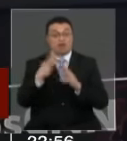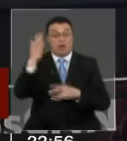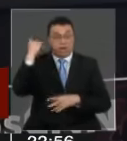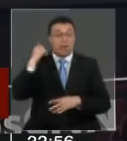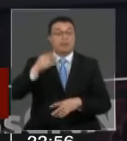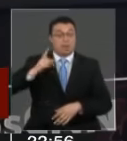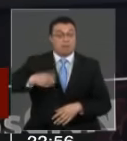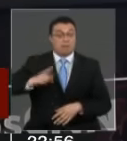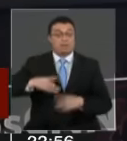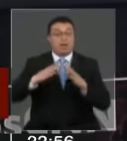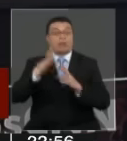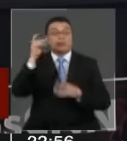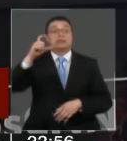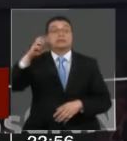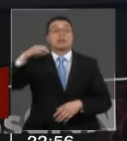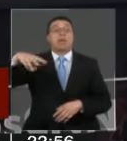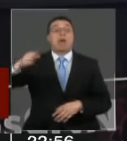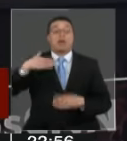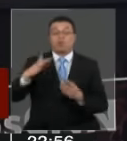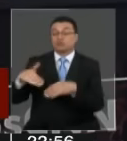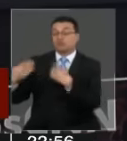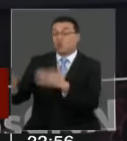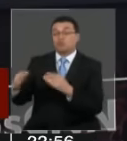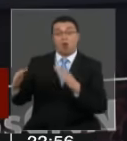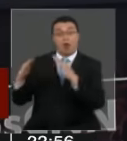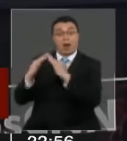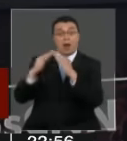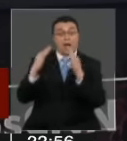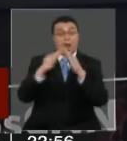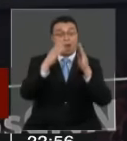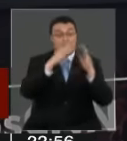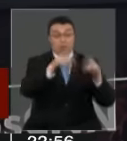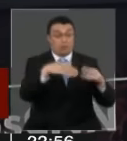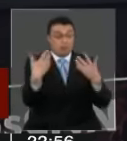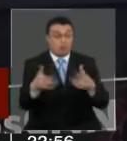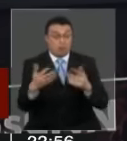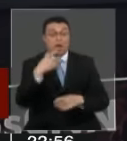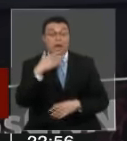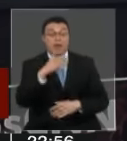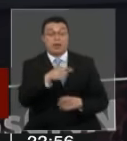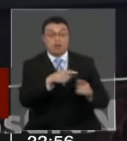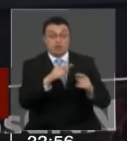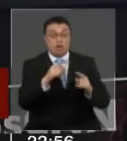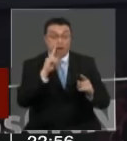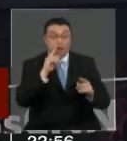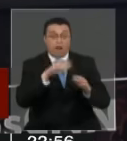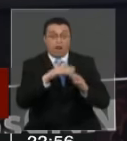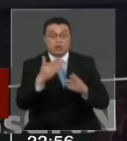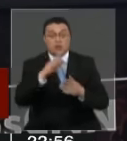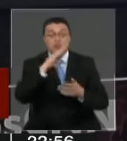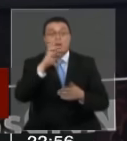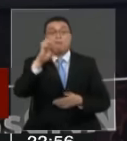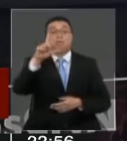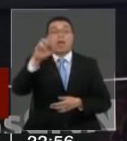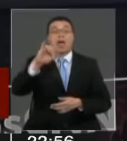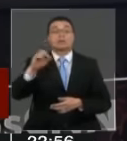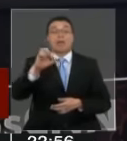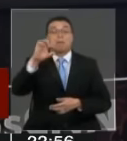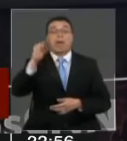así como el SEMA le fue regalando al SEMA una cantidad de propiedades hasta la Plaza de Paine, se fue haciendo, se fue apropiando